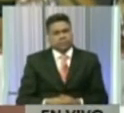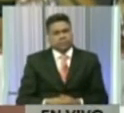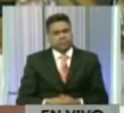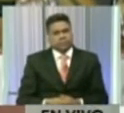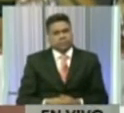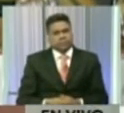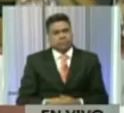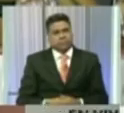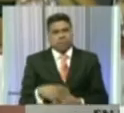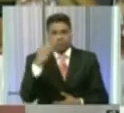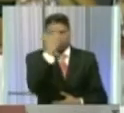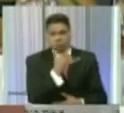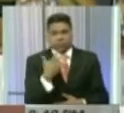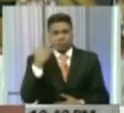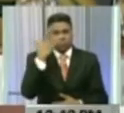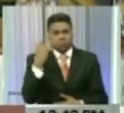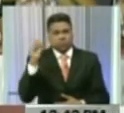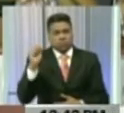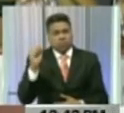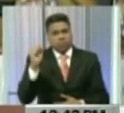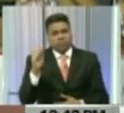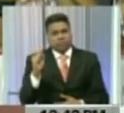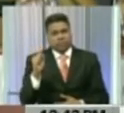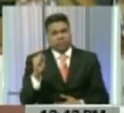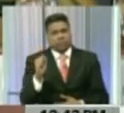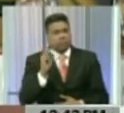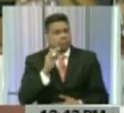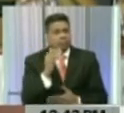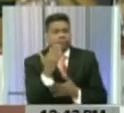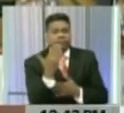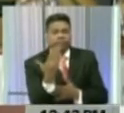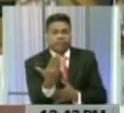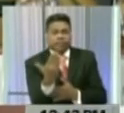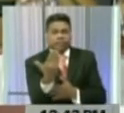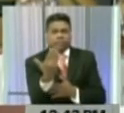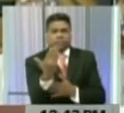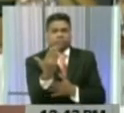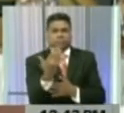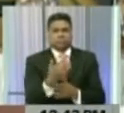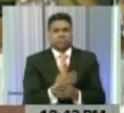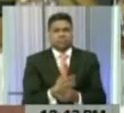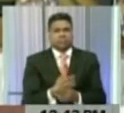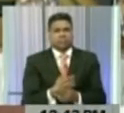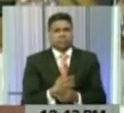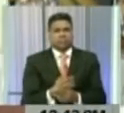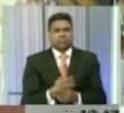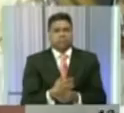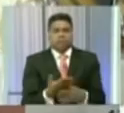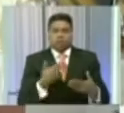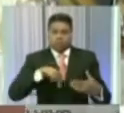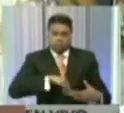Y a Sudáfrica le toca estar al frente de los BRIC. Y ahí vamos juntos.